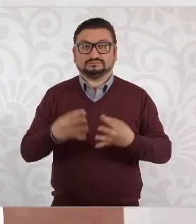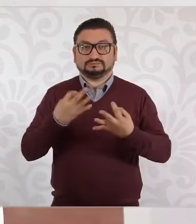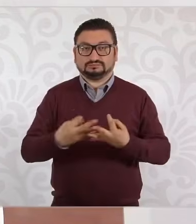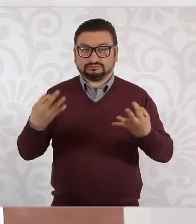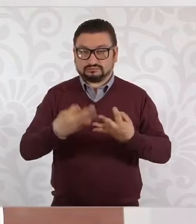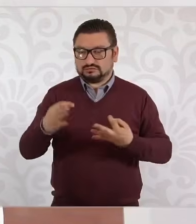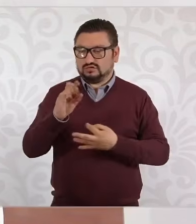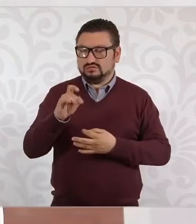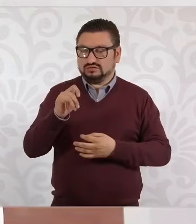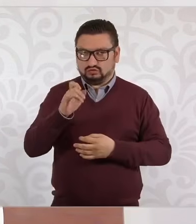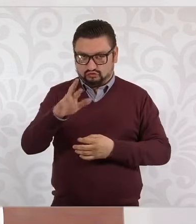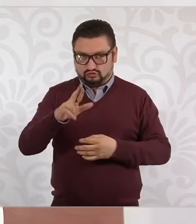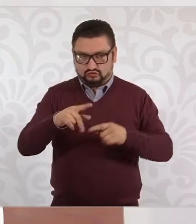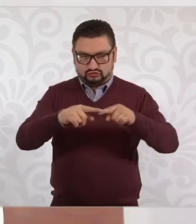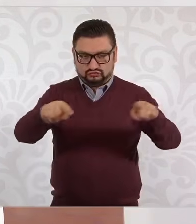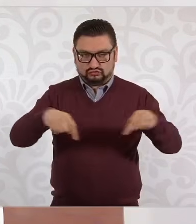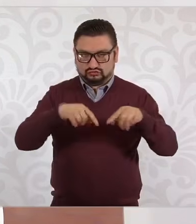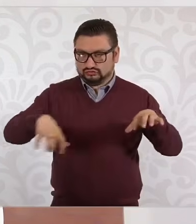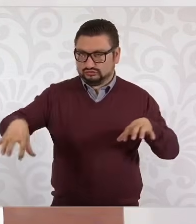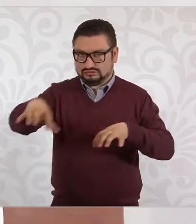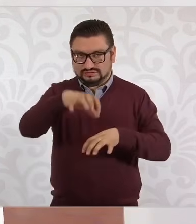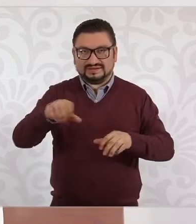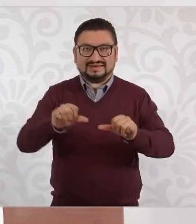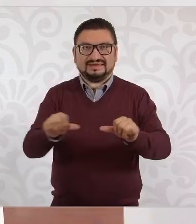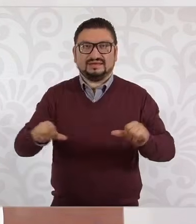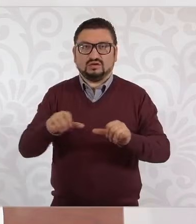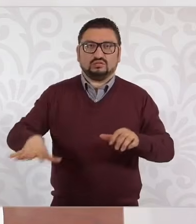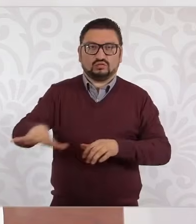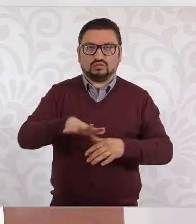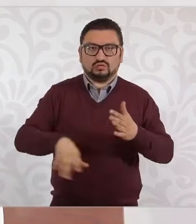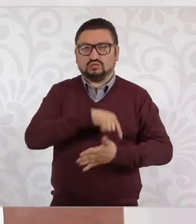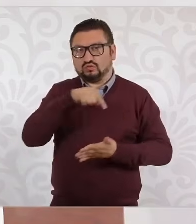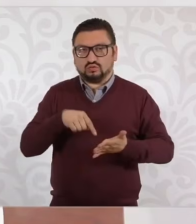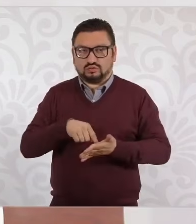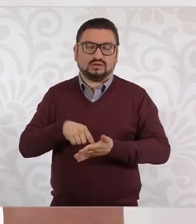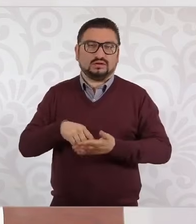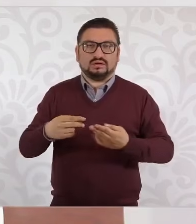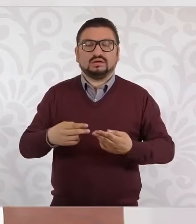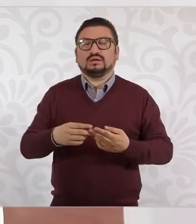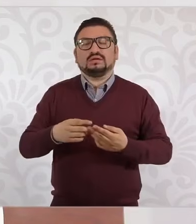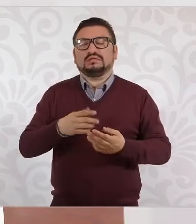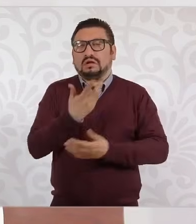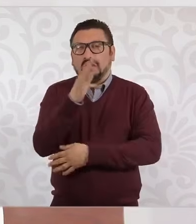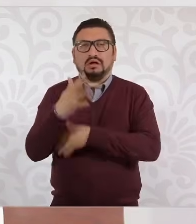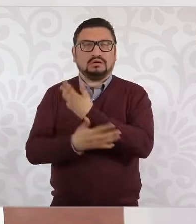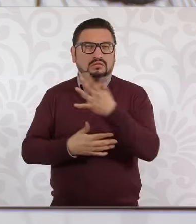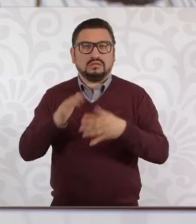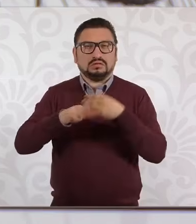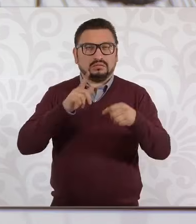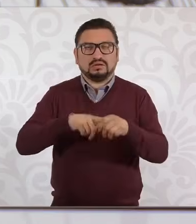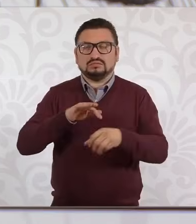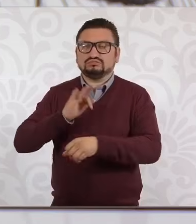de Fonatur se declararon áreas naturales protegidas. Todavía quedan algunos terrenos, por ejemplo en Cancún quedan